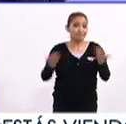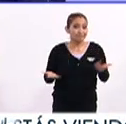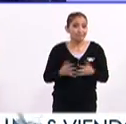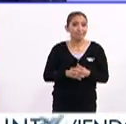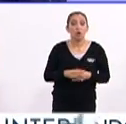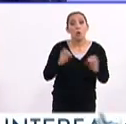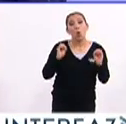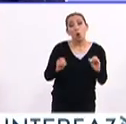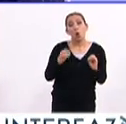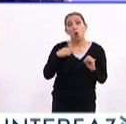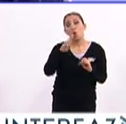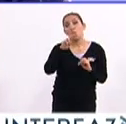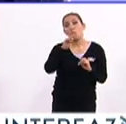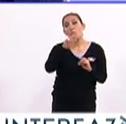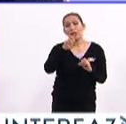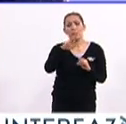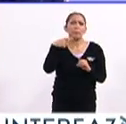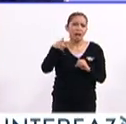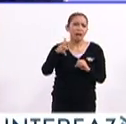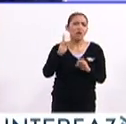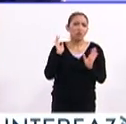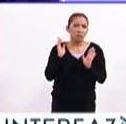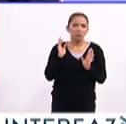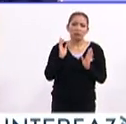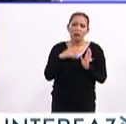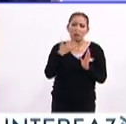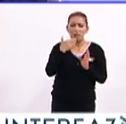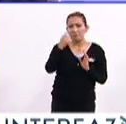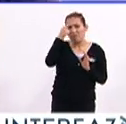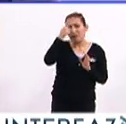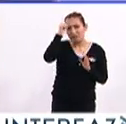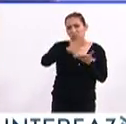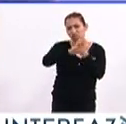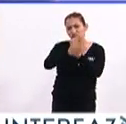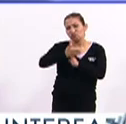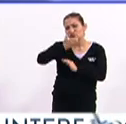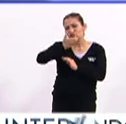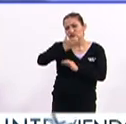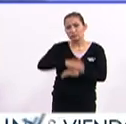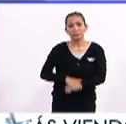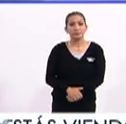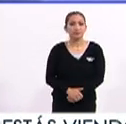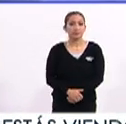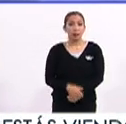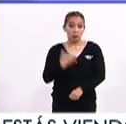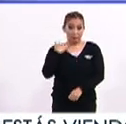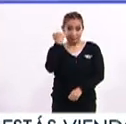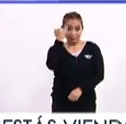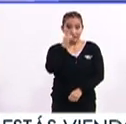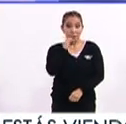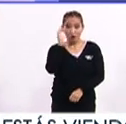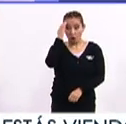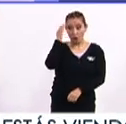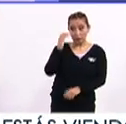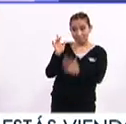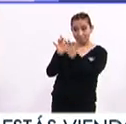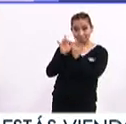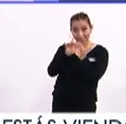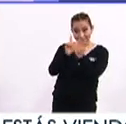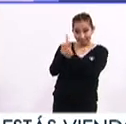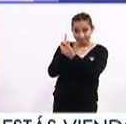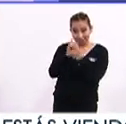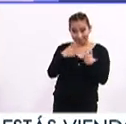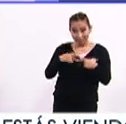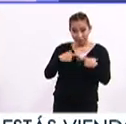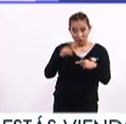o tomar un Uber, pero en general fue fácil adaptarme, no tan difícil. Me imagino que además conociste a muchas